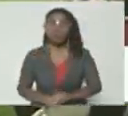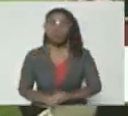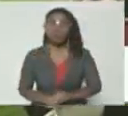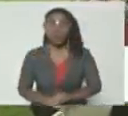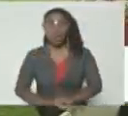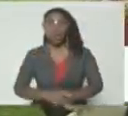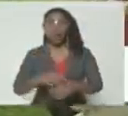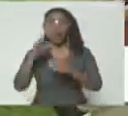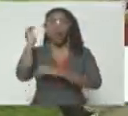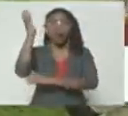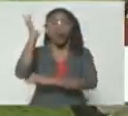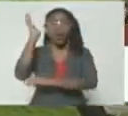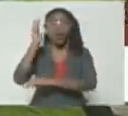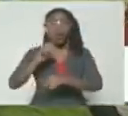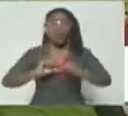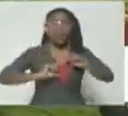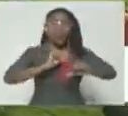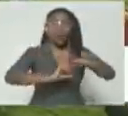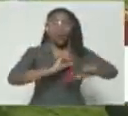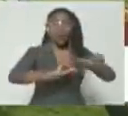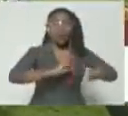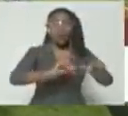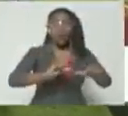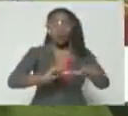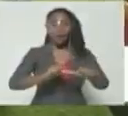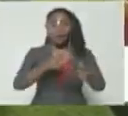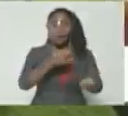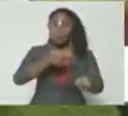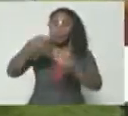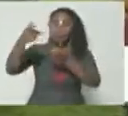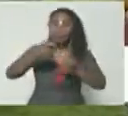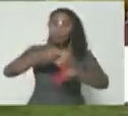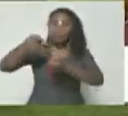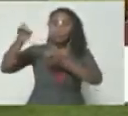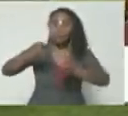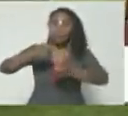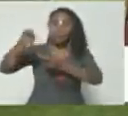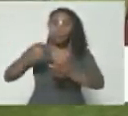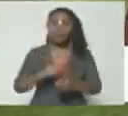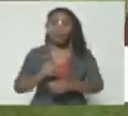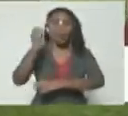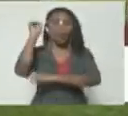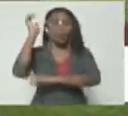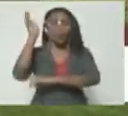Jornada de producción y exportación. Jornada